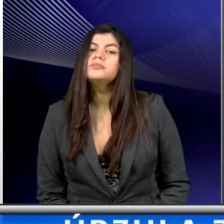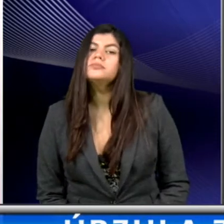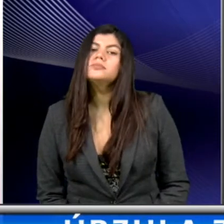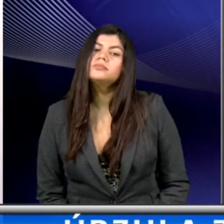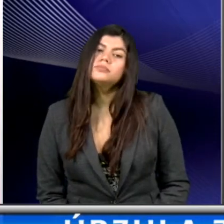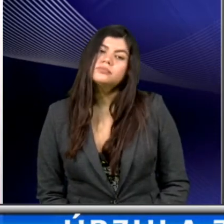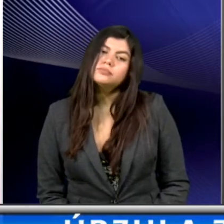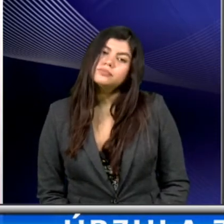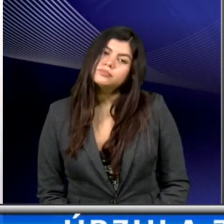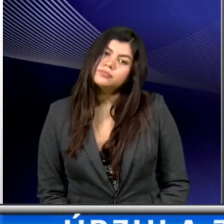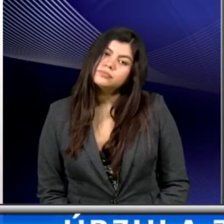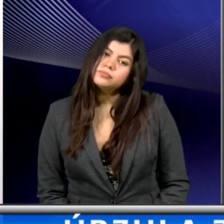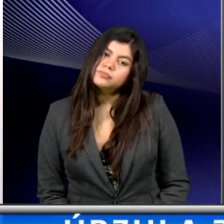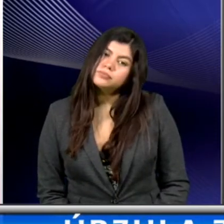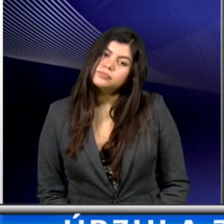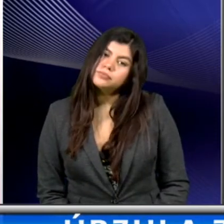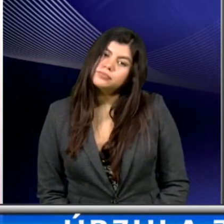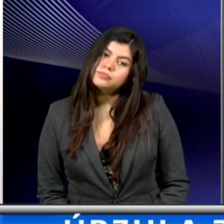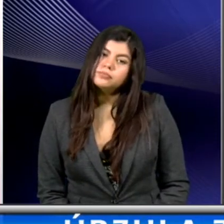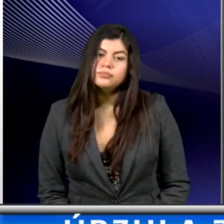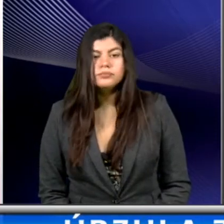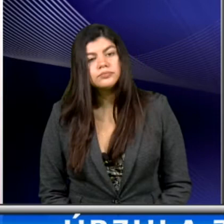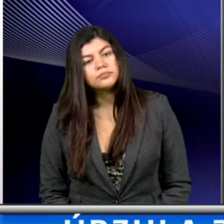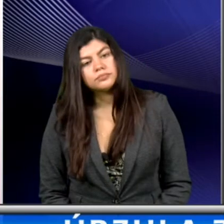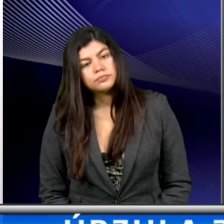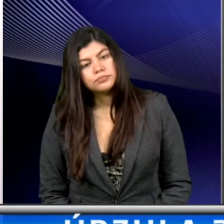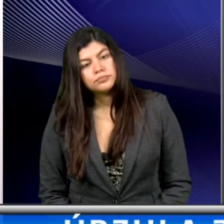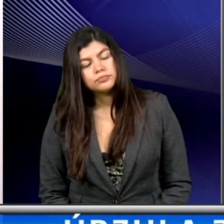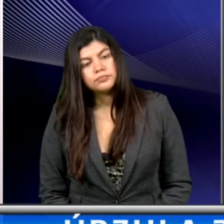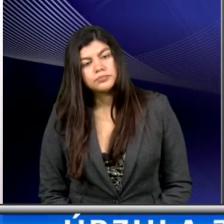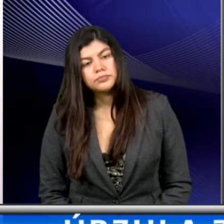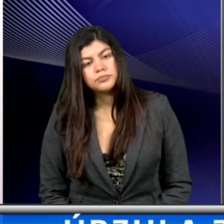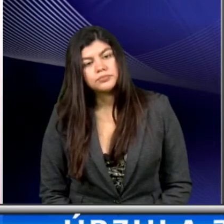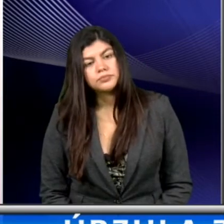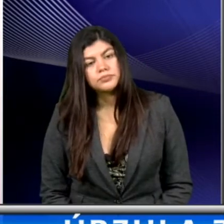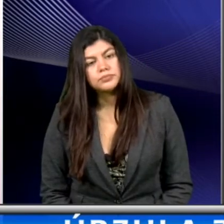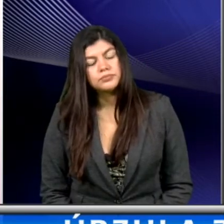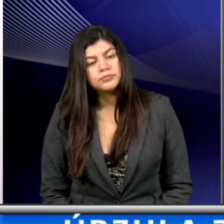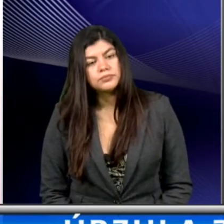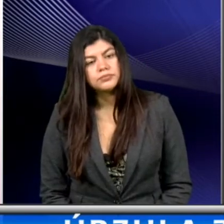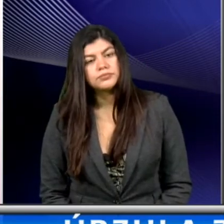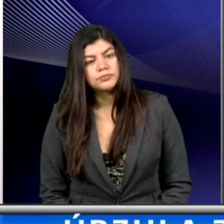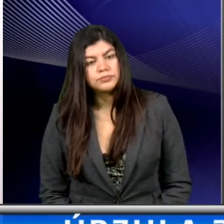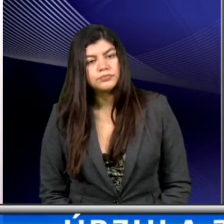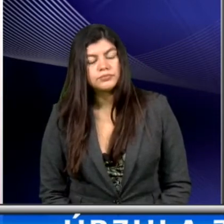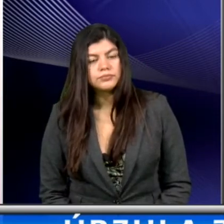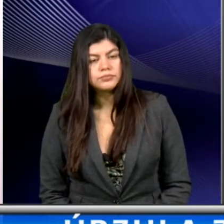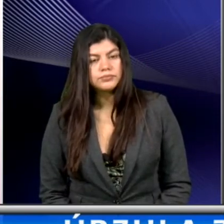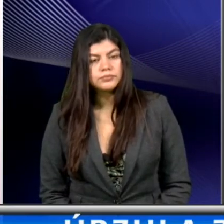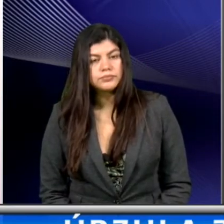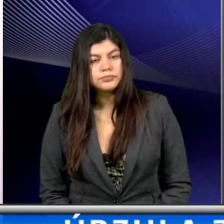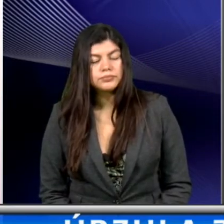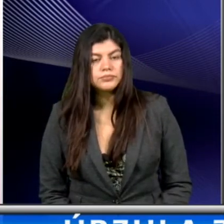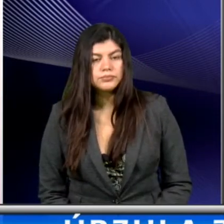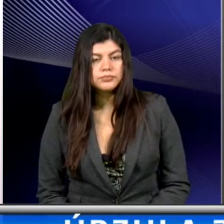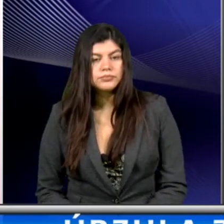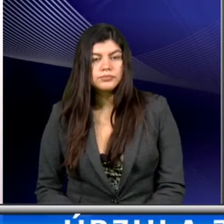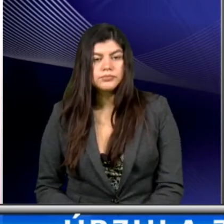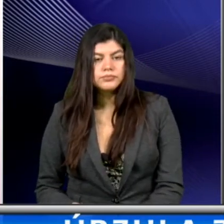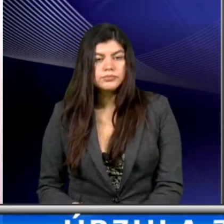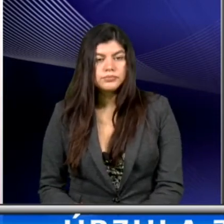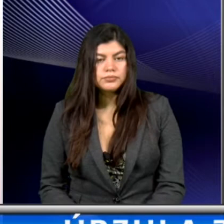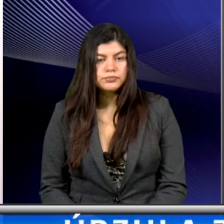muy habituales, tenemos un inicio mucho más temprano, tenemos una presión social que es mayor